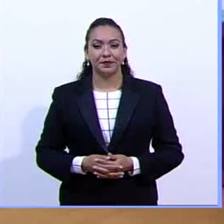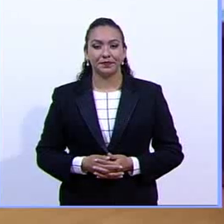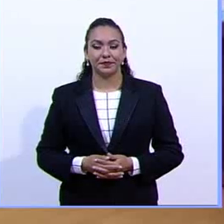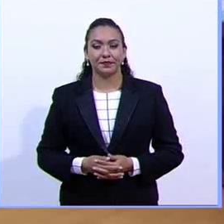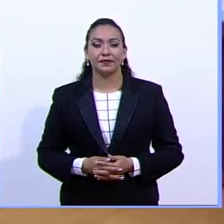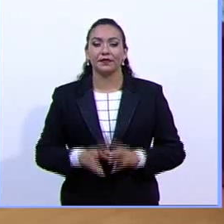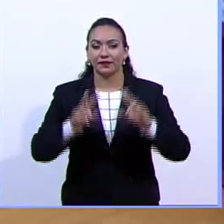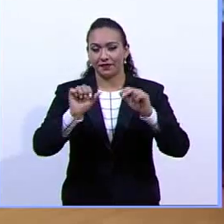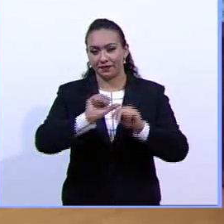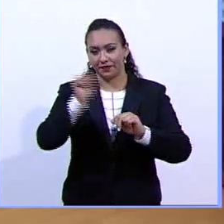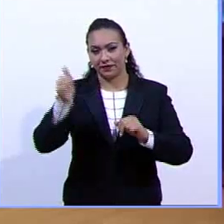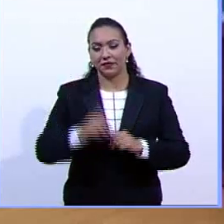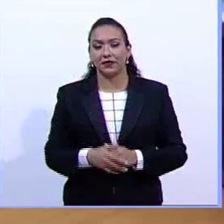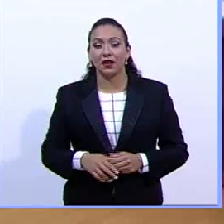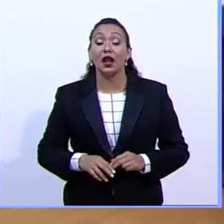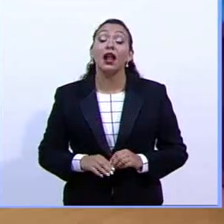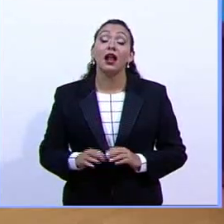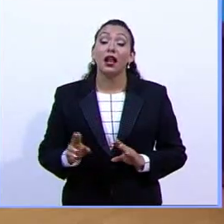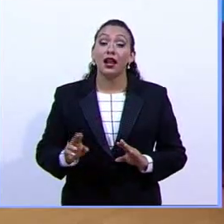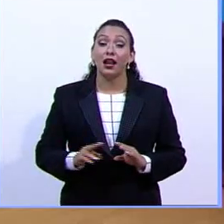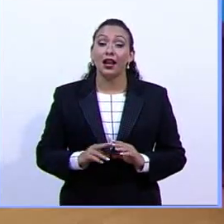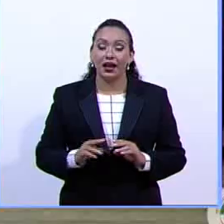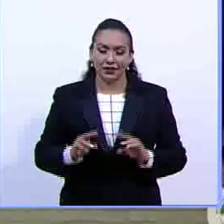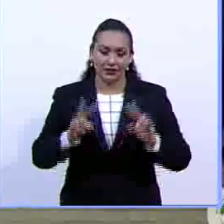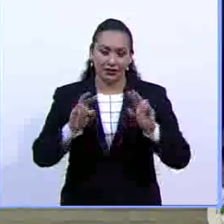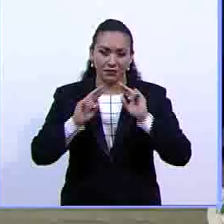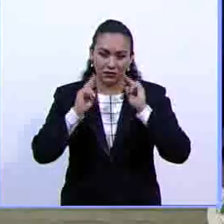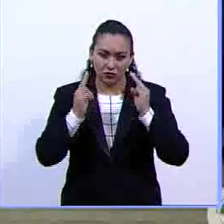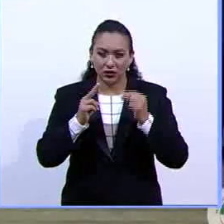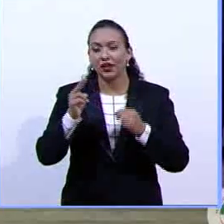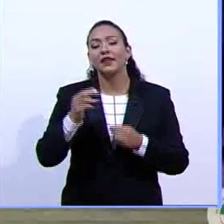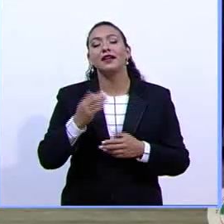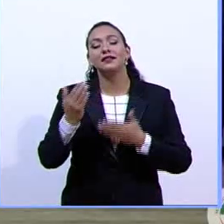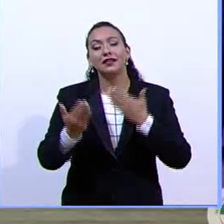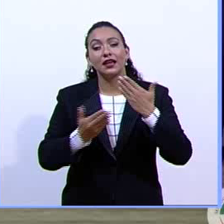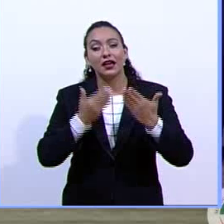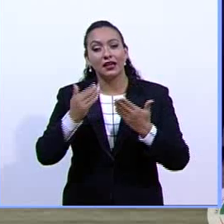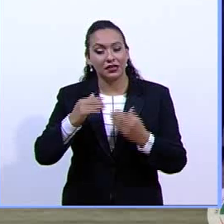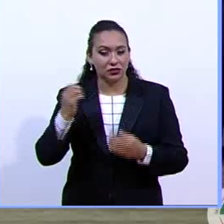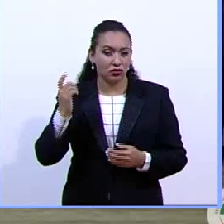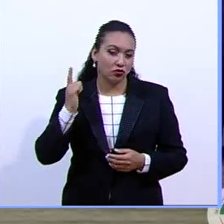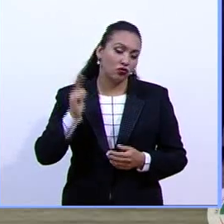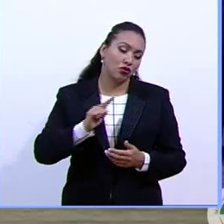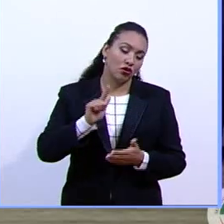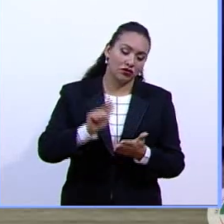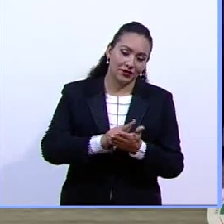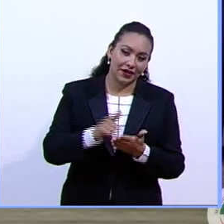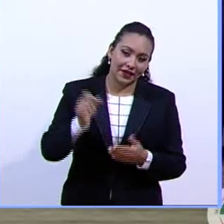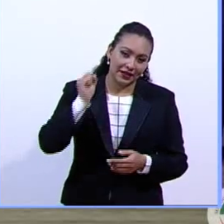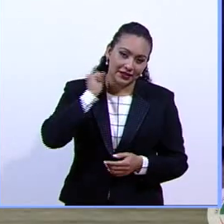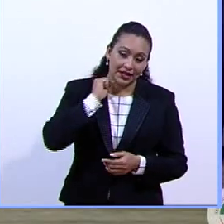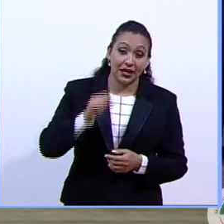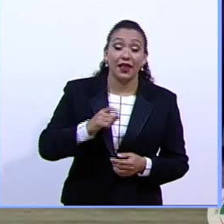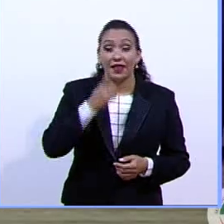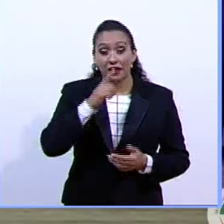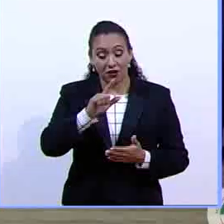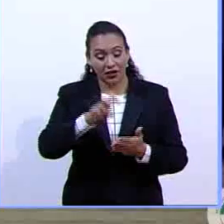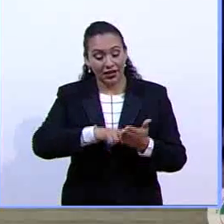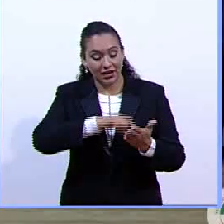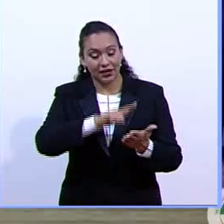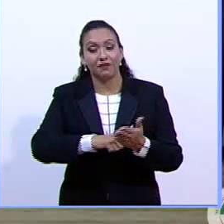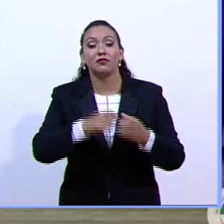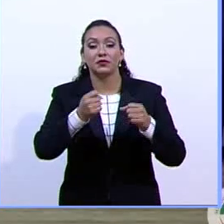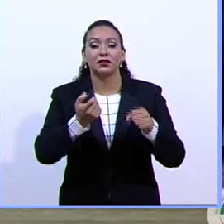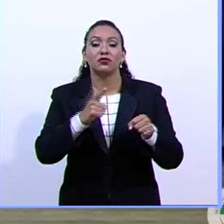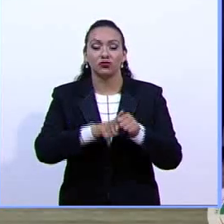En otro tema, las Comisiones Unidas de Seguridad Social y de Estudios Legislativos del Senado avalaron la reforma a la Ley del Seguro Social